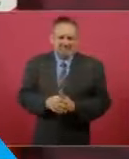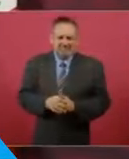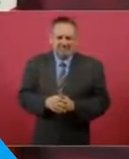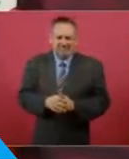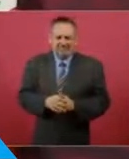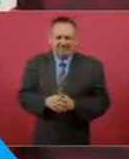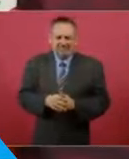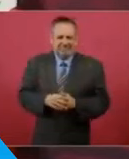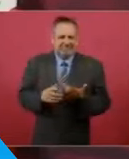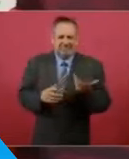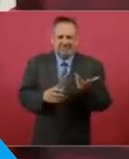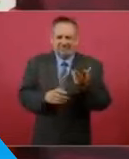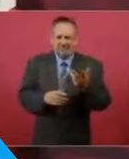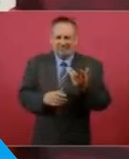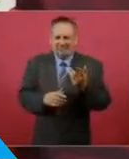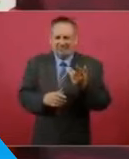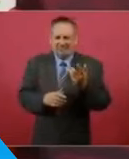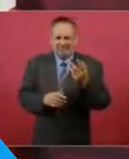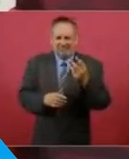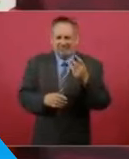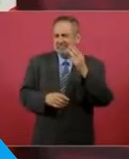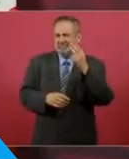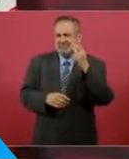la Mercedes Benz